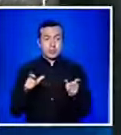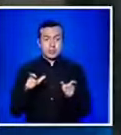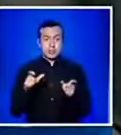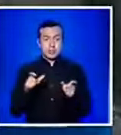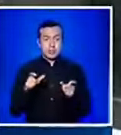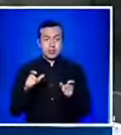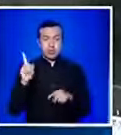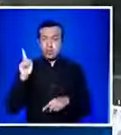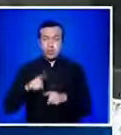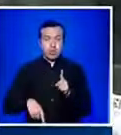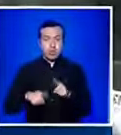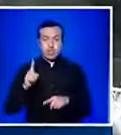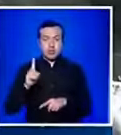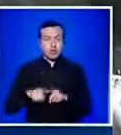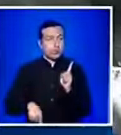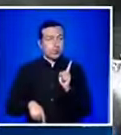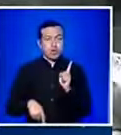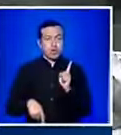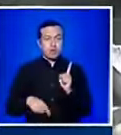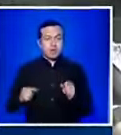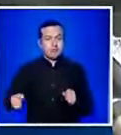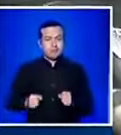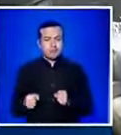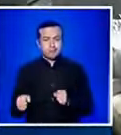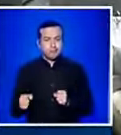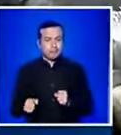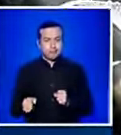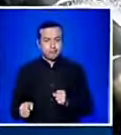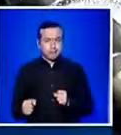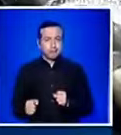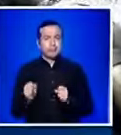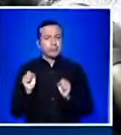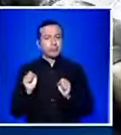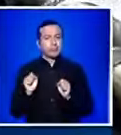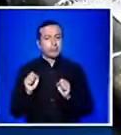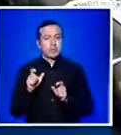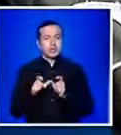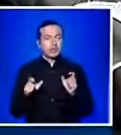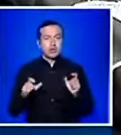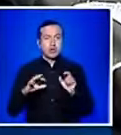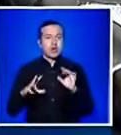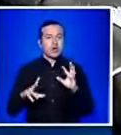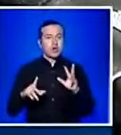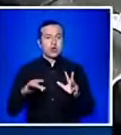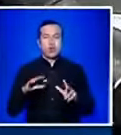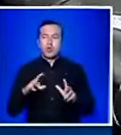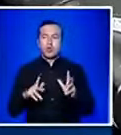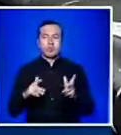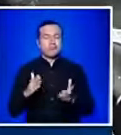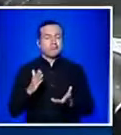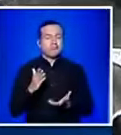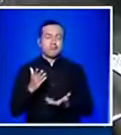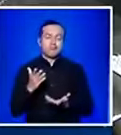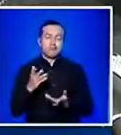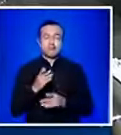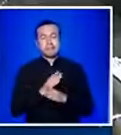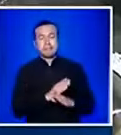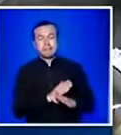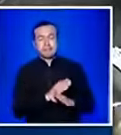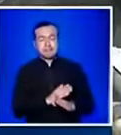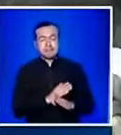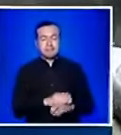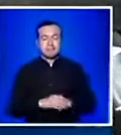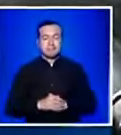la caja de cambios del vehículo, y así igual poder ser víctima de la delincuencia en nuestra situación en este